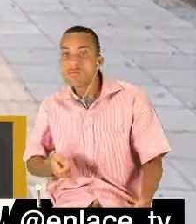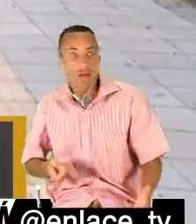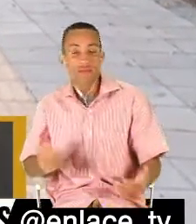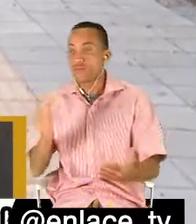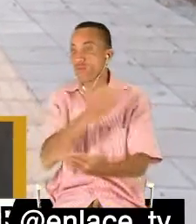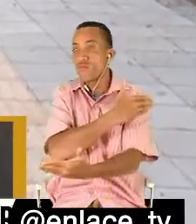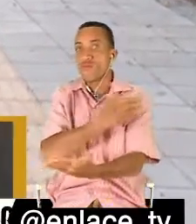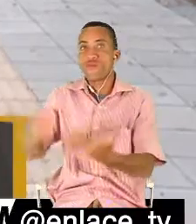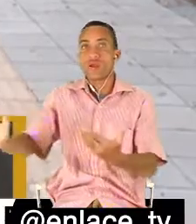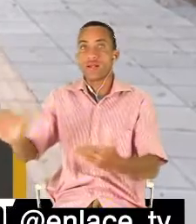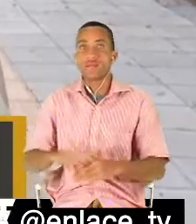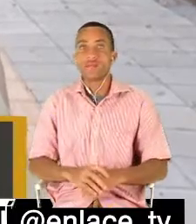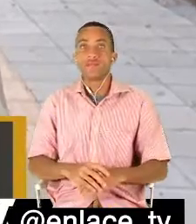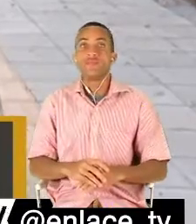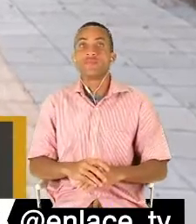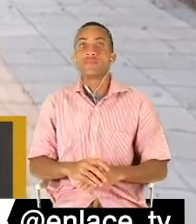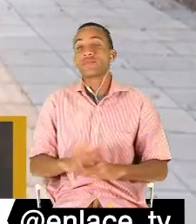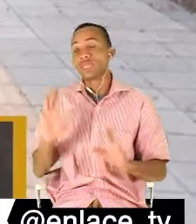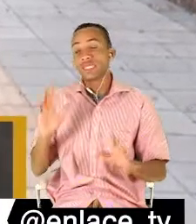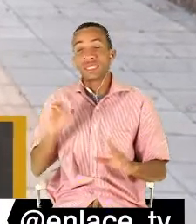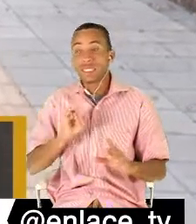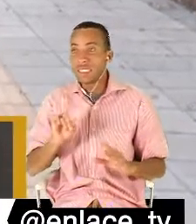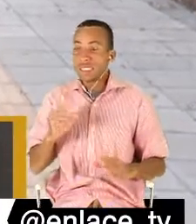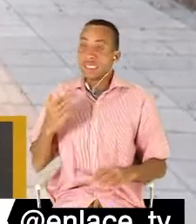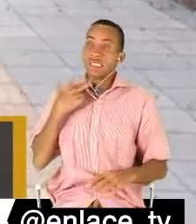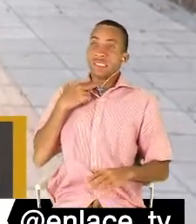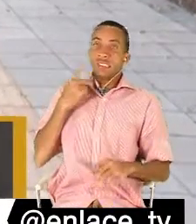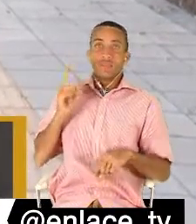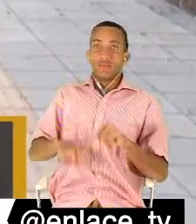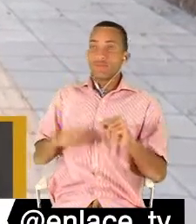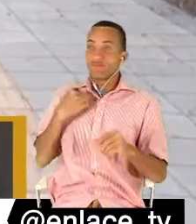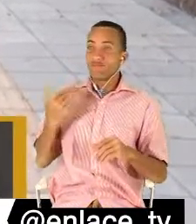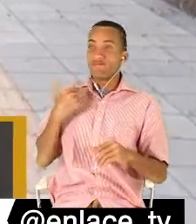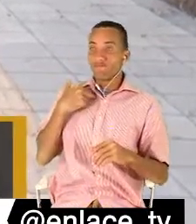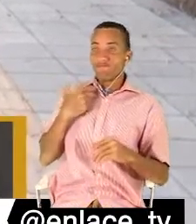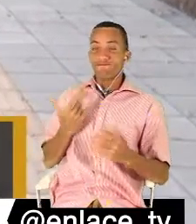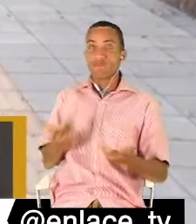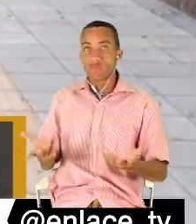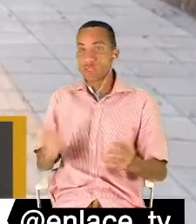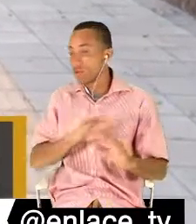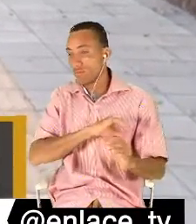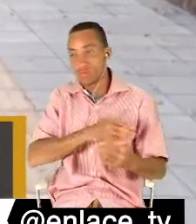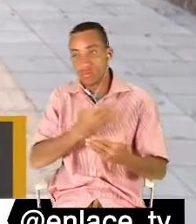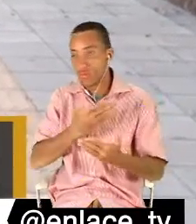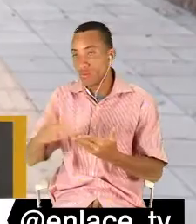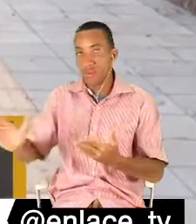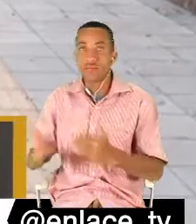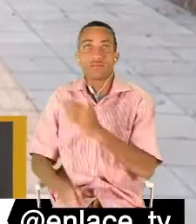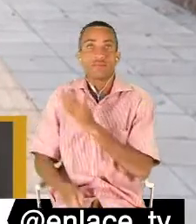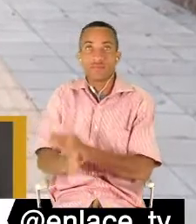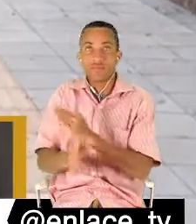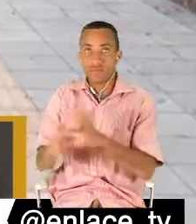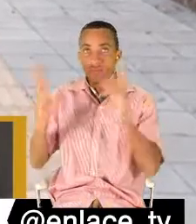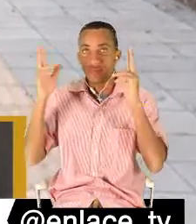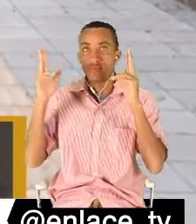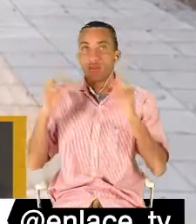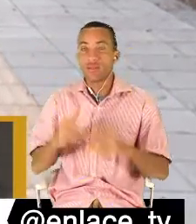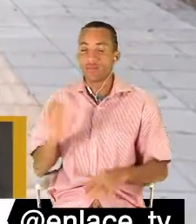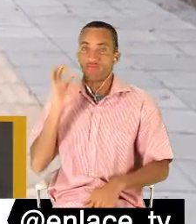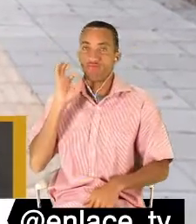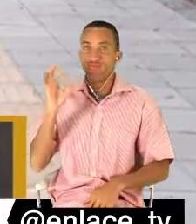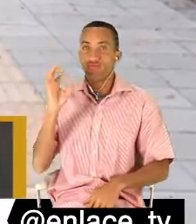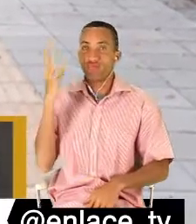La comunidad que pasaba, ya no podía pasar gente porque estaban atracando, entonces ya se retiró toda esa vaina y esperamos que siga así excelente como